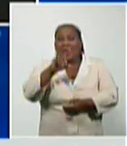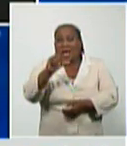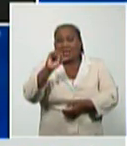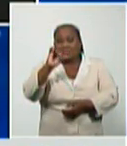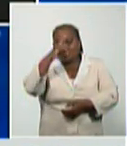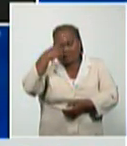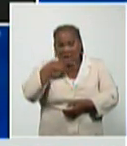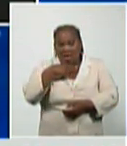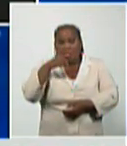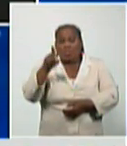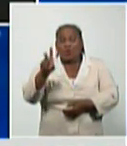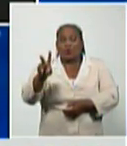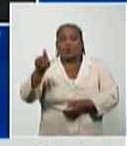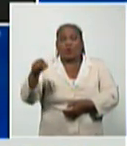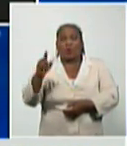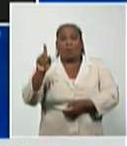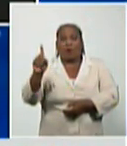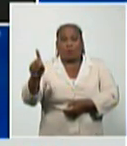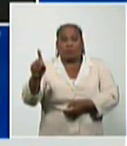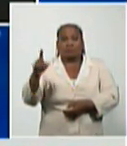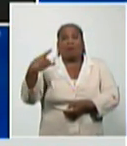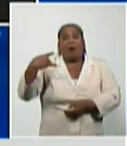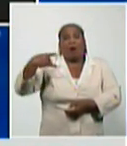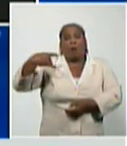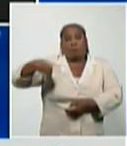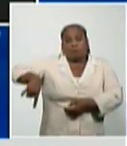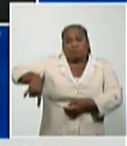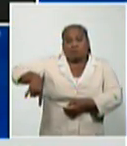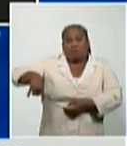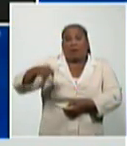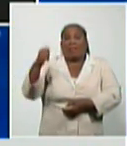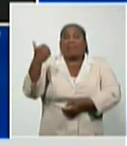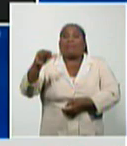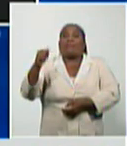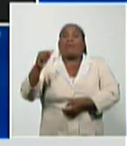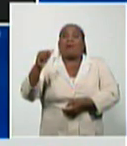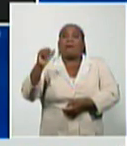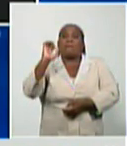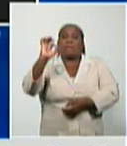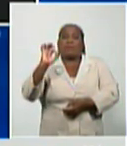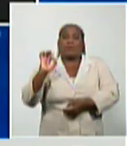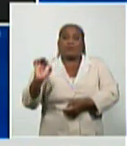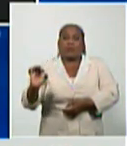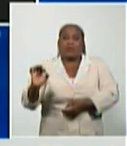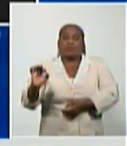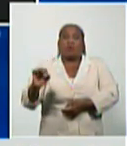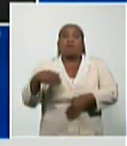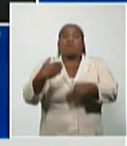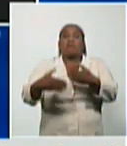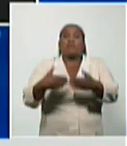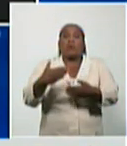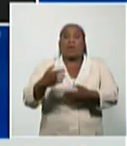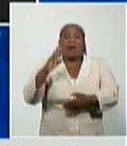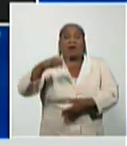12,1%, la obesidad en un 10% y la enfermedad renal crónica en un